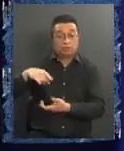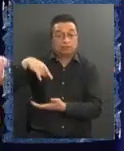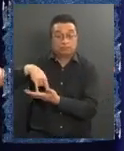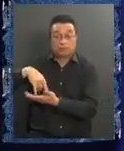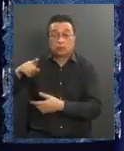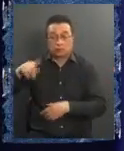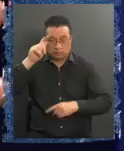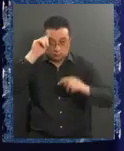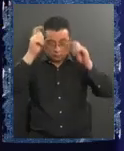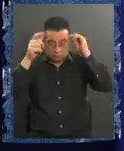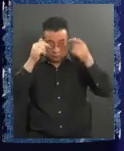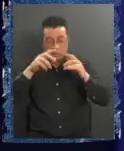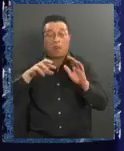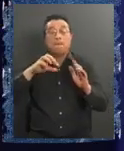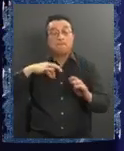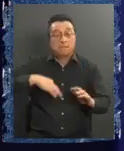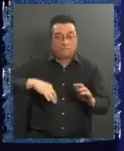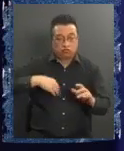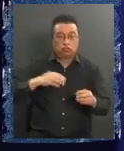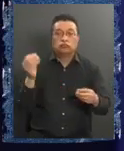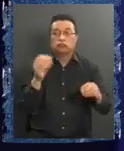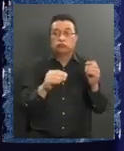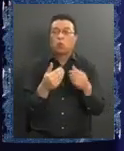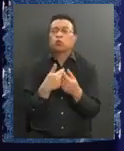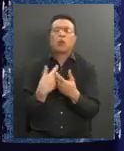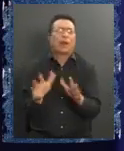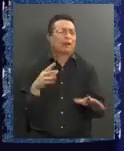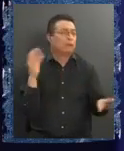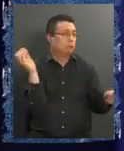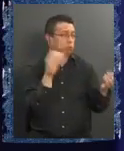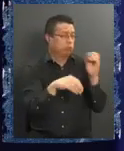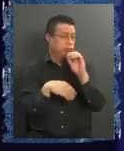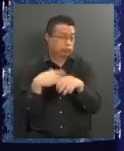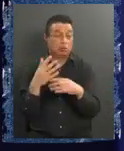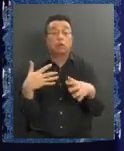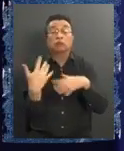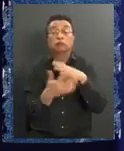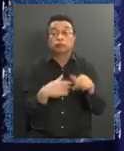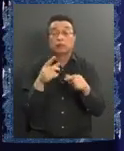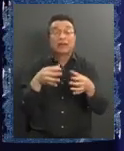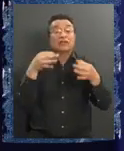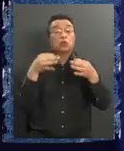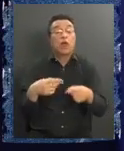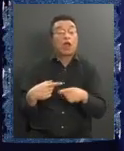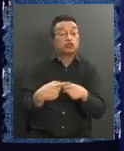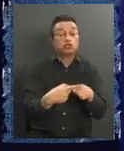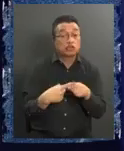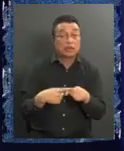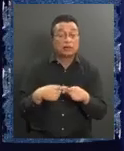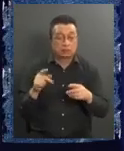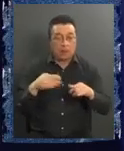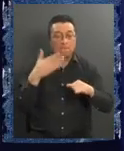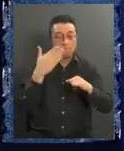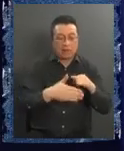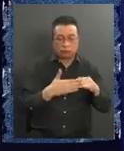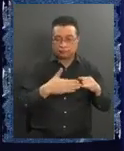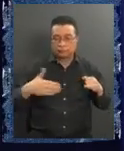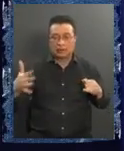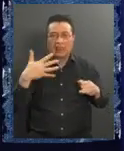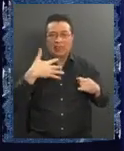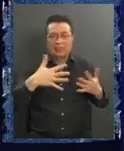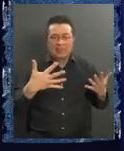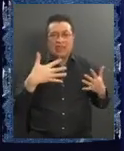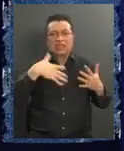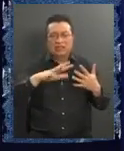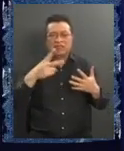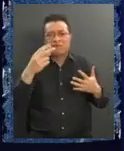iniciativa en materia previsional. Sí. Y hacen cualquier lesera, porque la lógica de la seguridad social es una lógica de largo plazo, 10, 15, 20, 30, 40